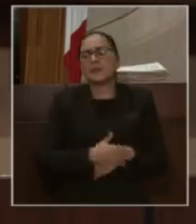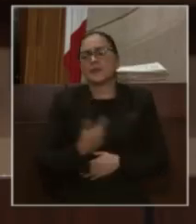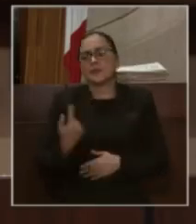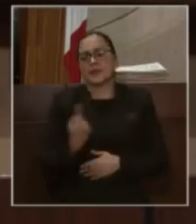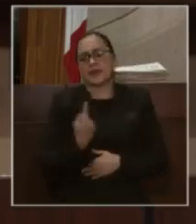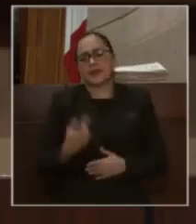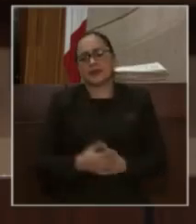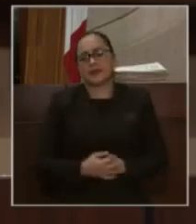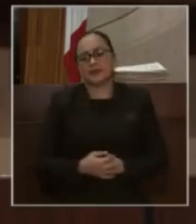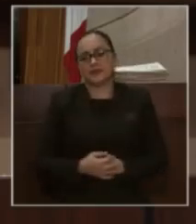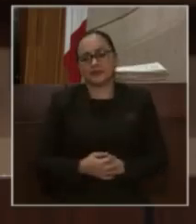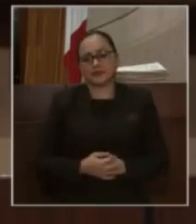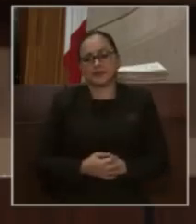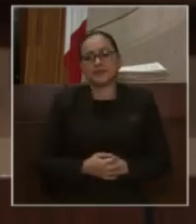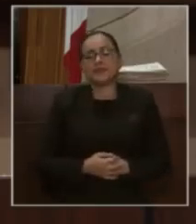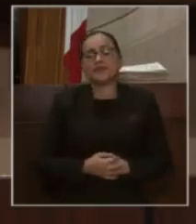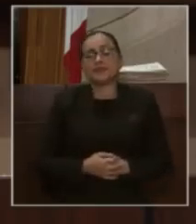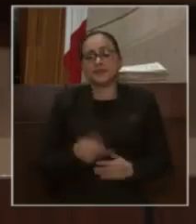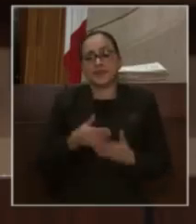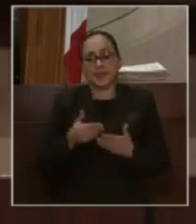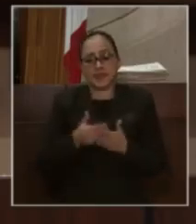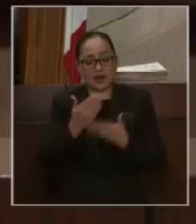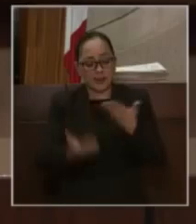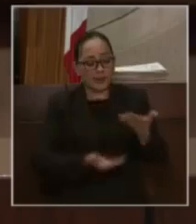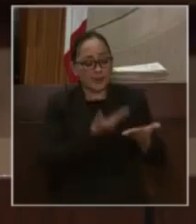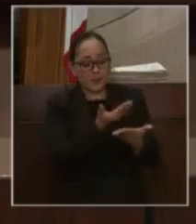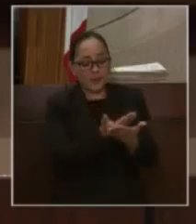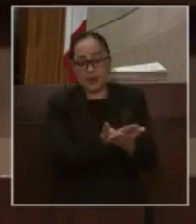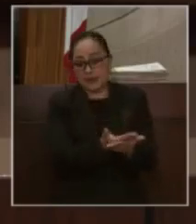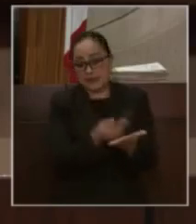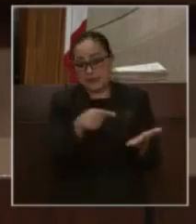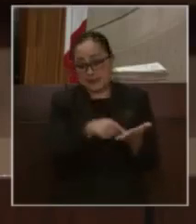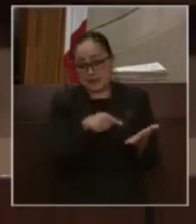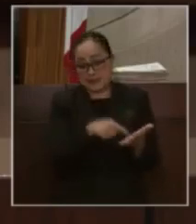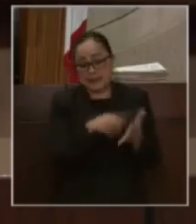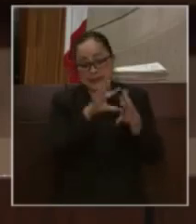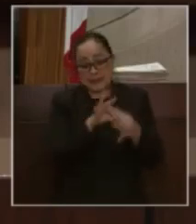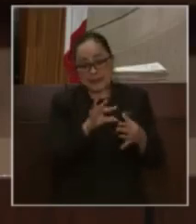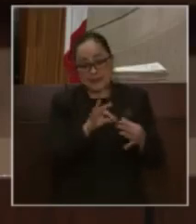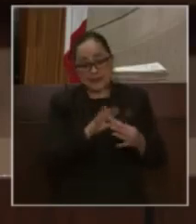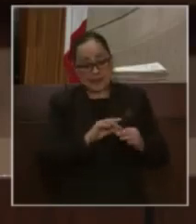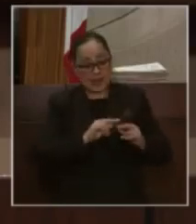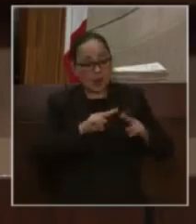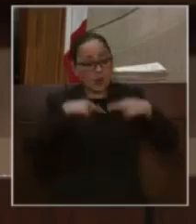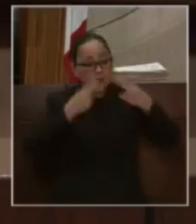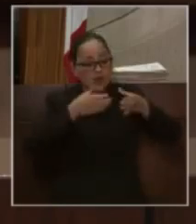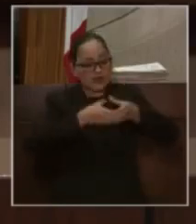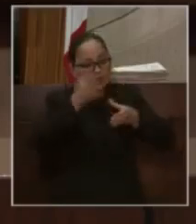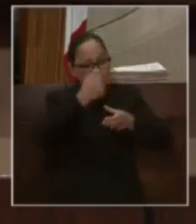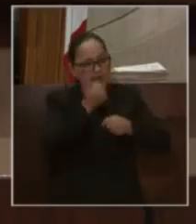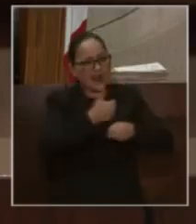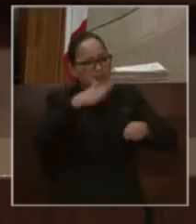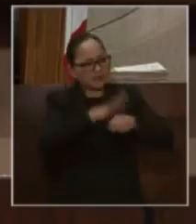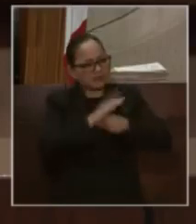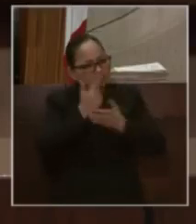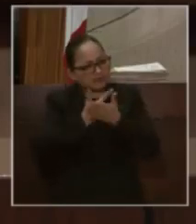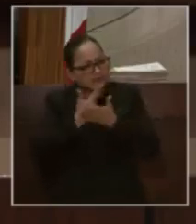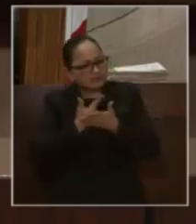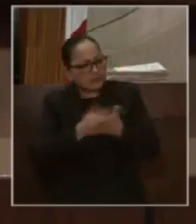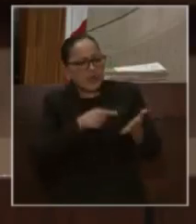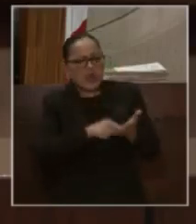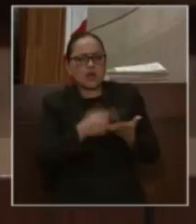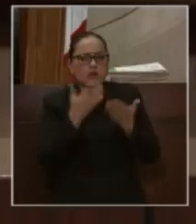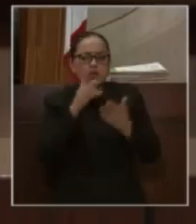qué? Porque, nos dice el proyecto, la Unidad Técnica de Fiscalización no requirió información a